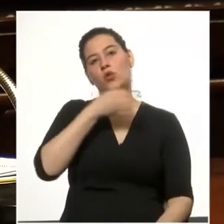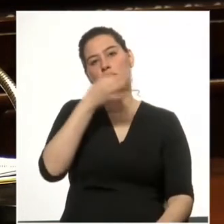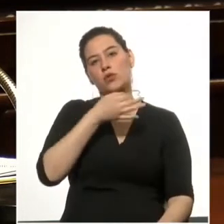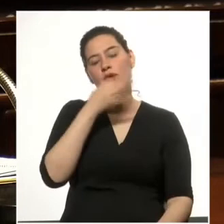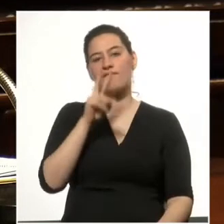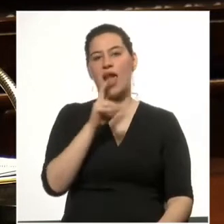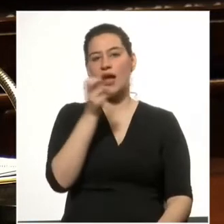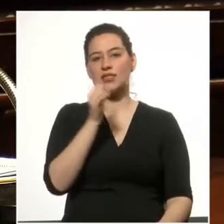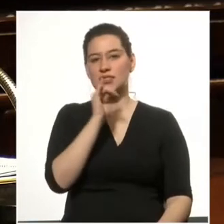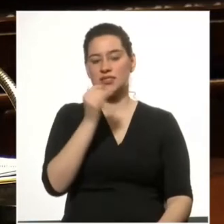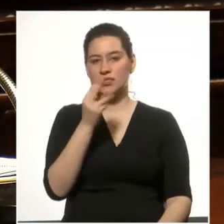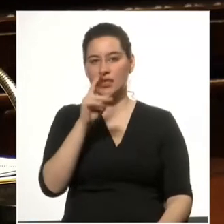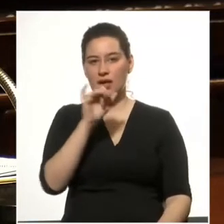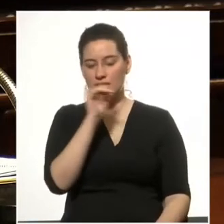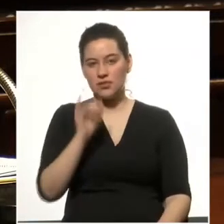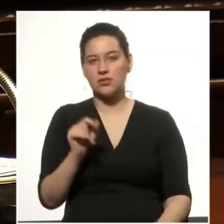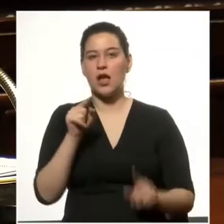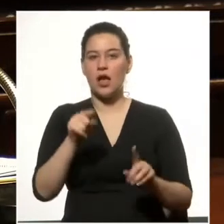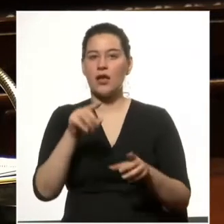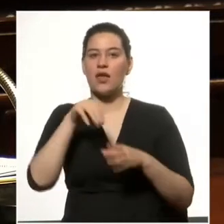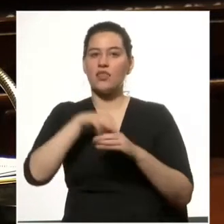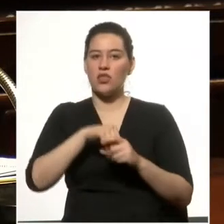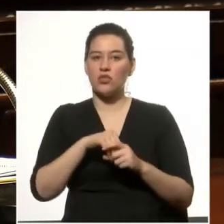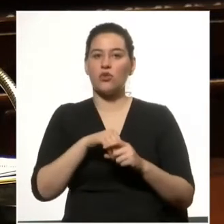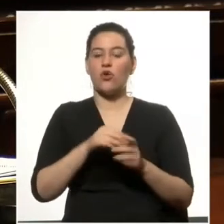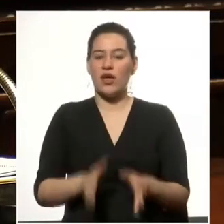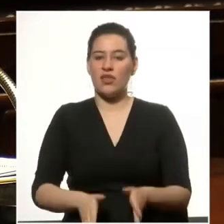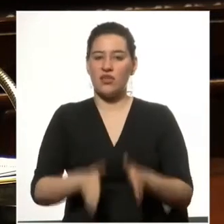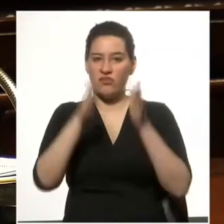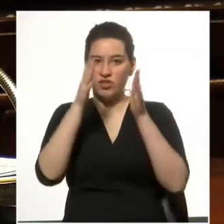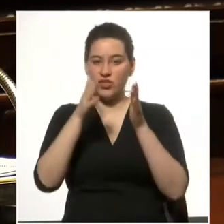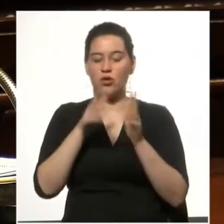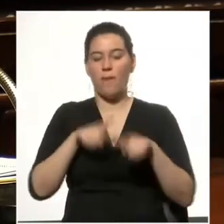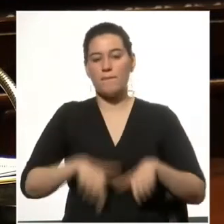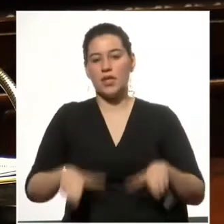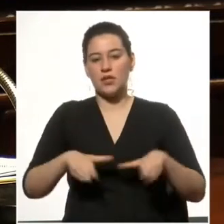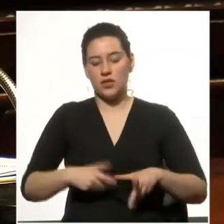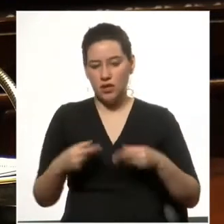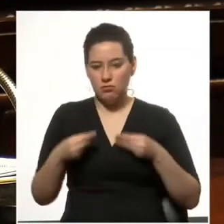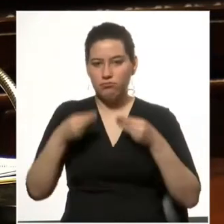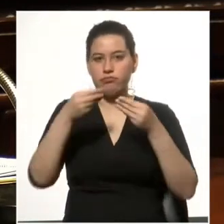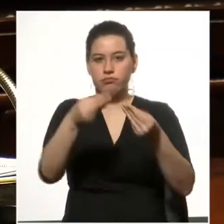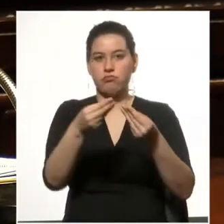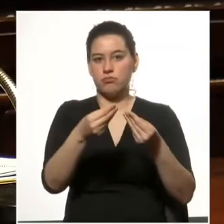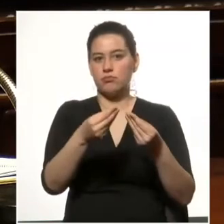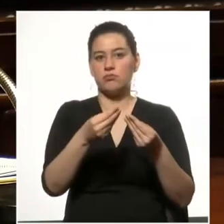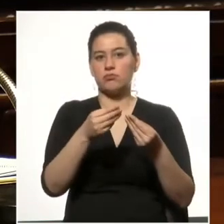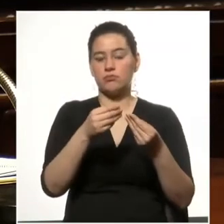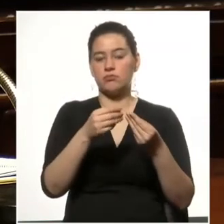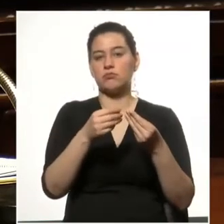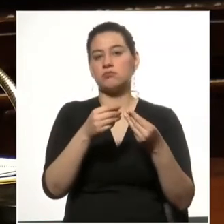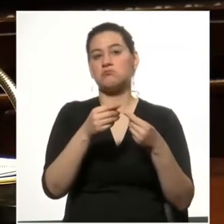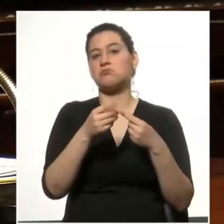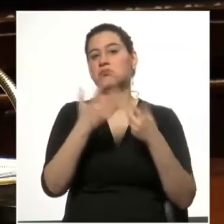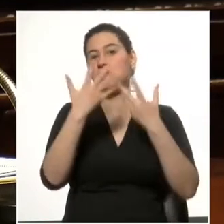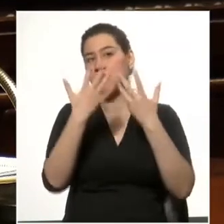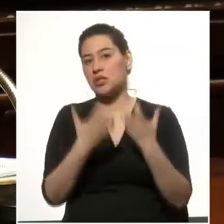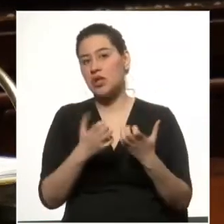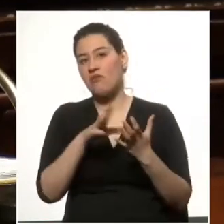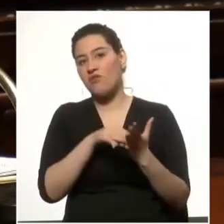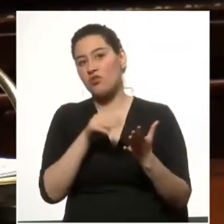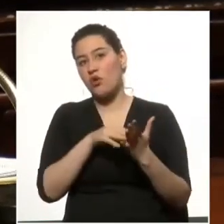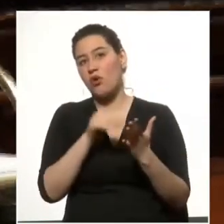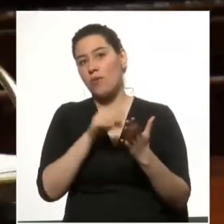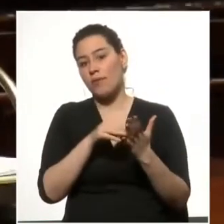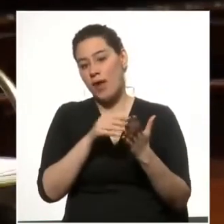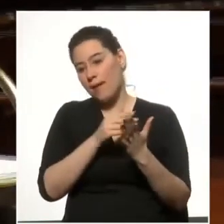Gilberto Vázquez, en las escaleras del edificio central del Ministerio. Consultado Bayardi si quería que se fotocopiara el